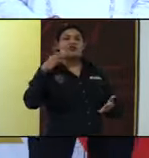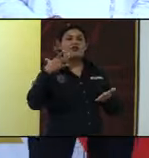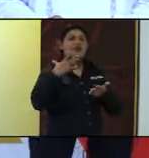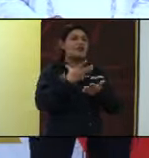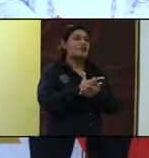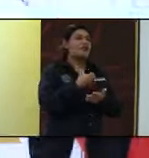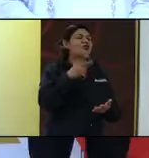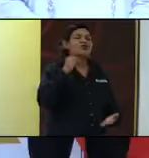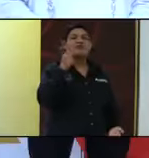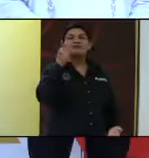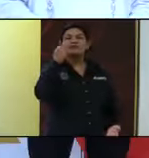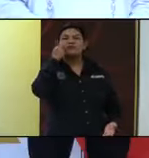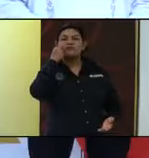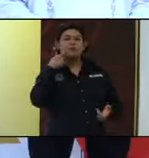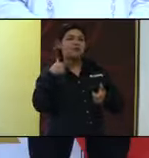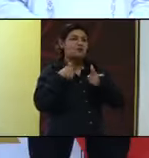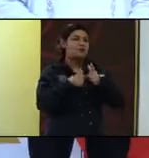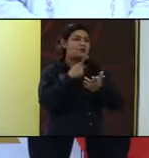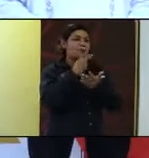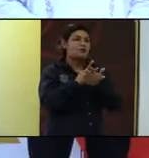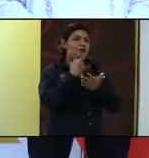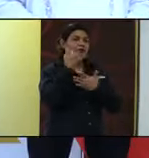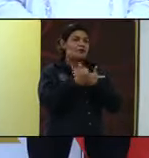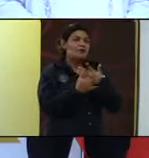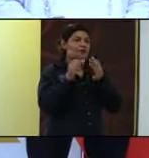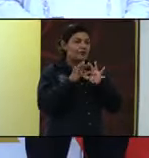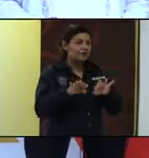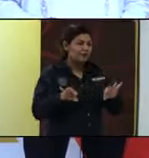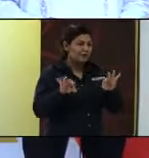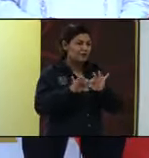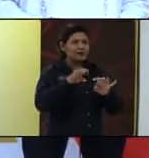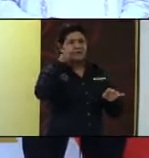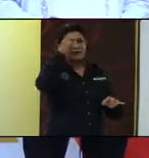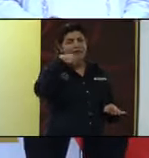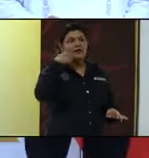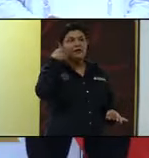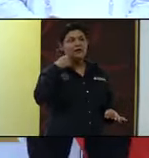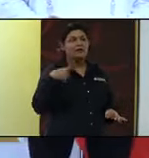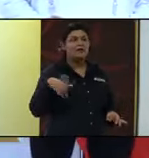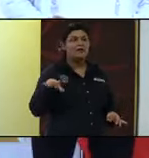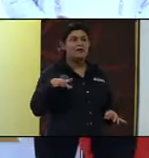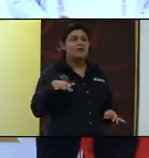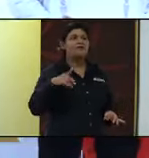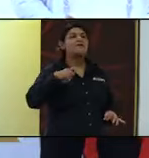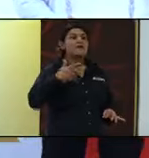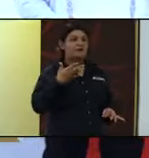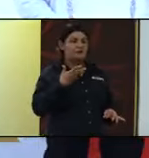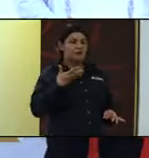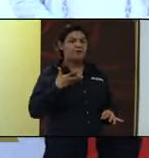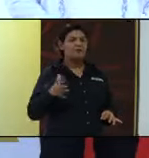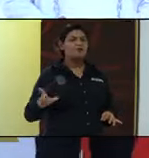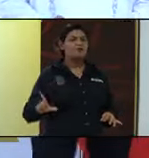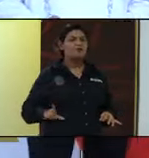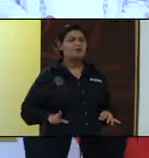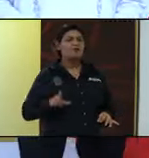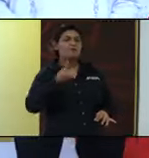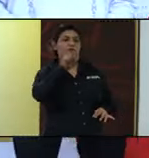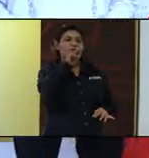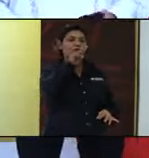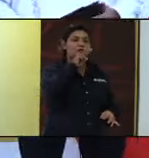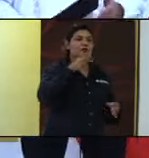importaba continuar con un proyecto vital para las mujeres. Pero tenemos gobernantes preocupados